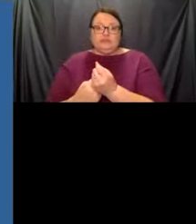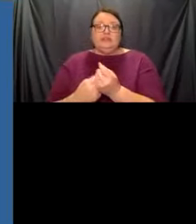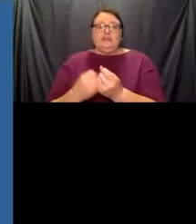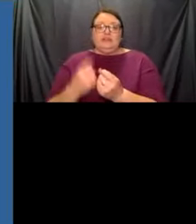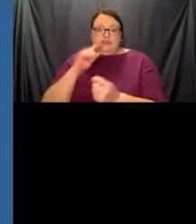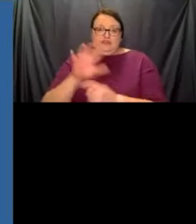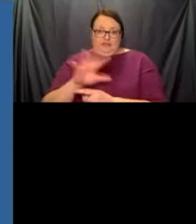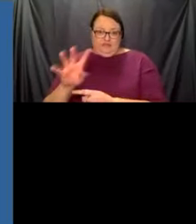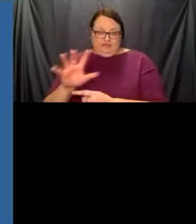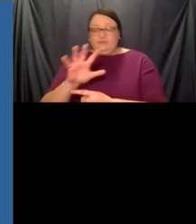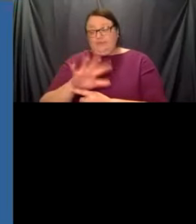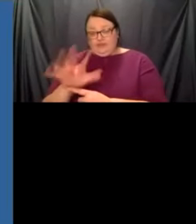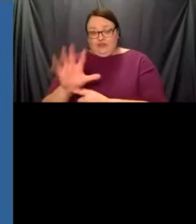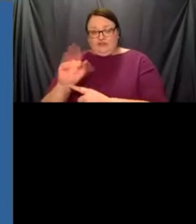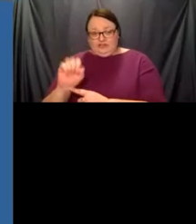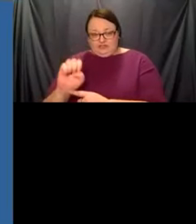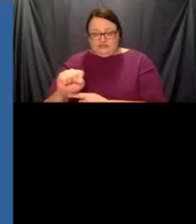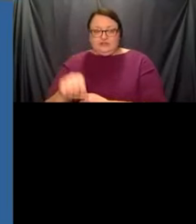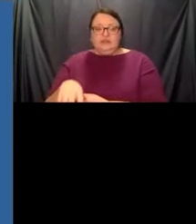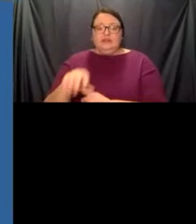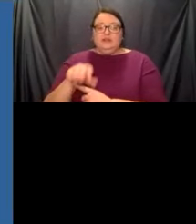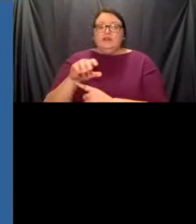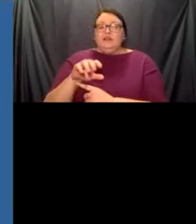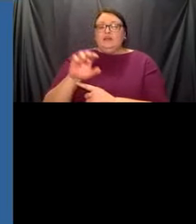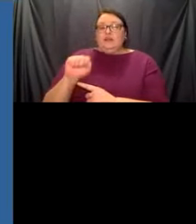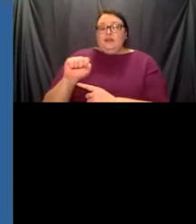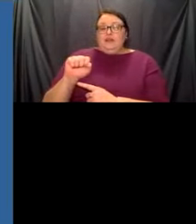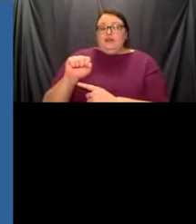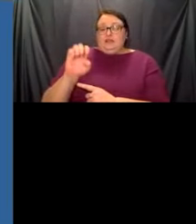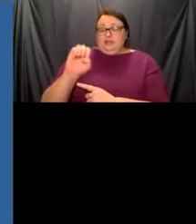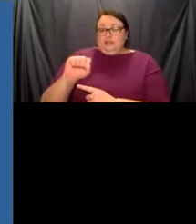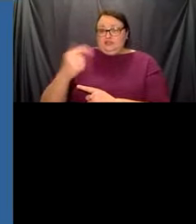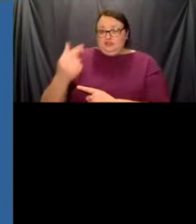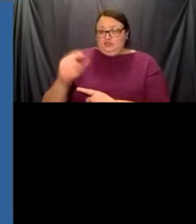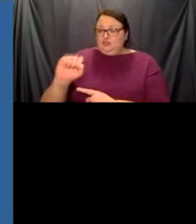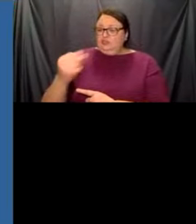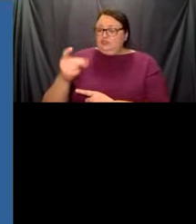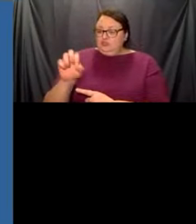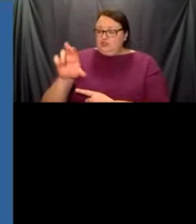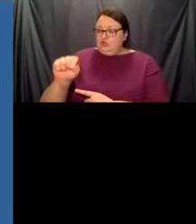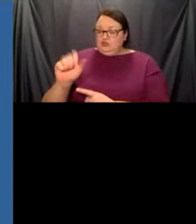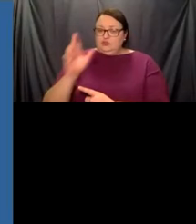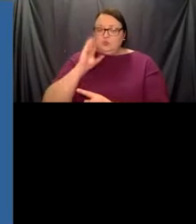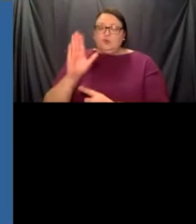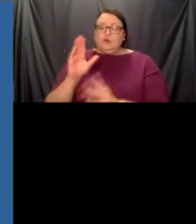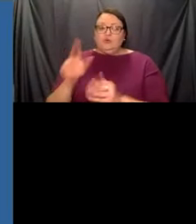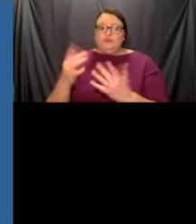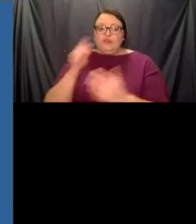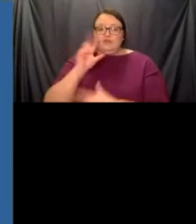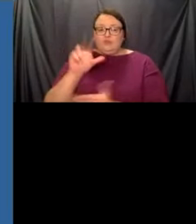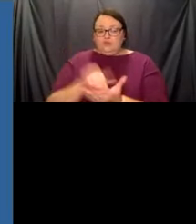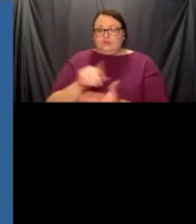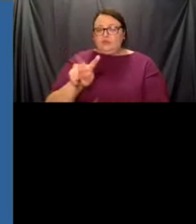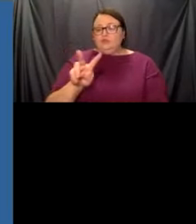ESG, shelters were awarded with operations funding and provided shelter to 3,000. Los programas financiados por